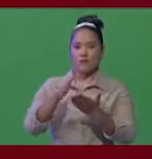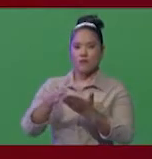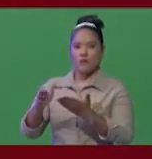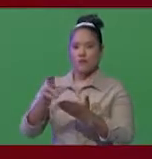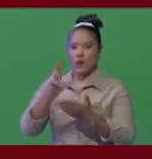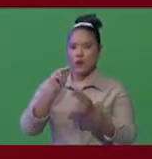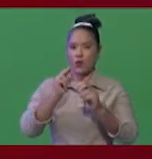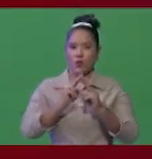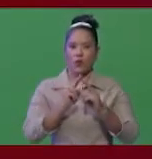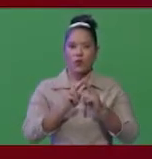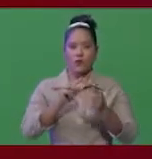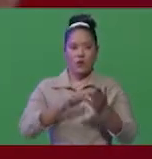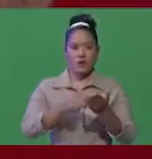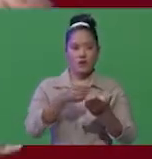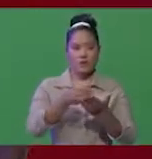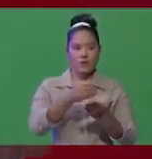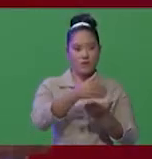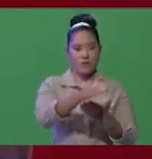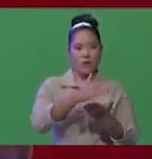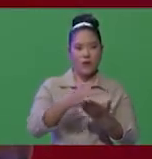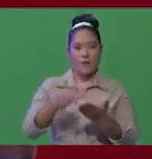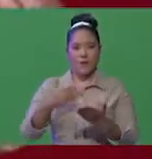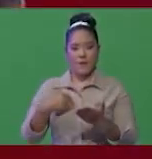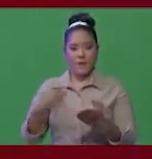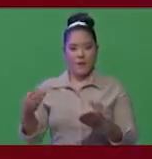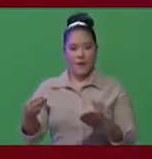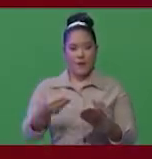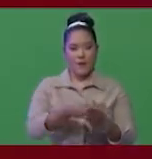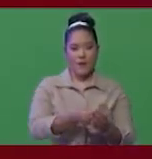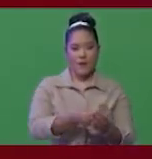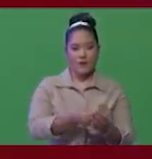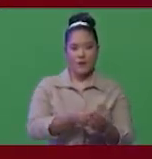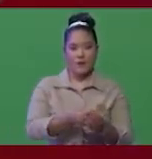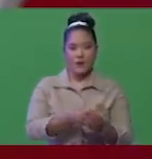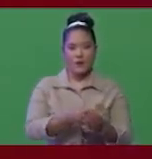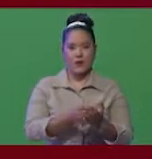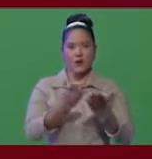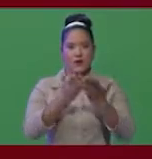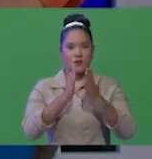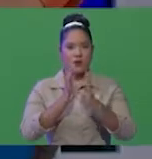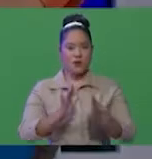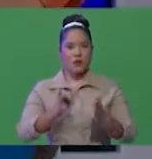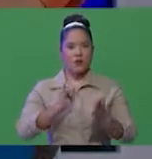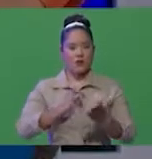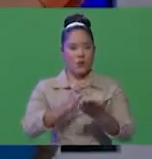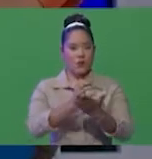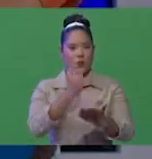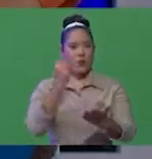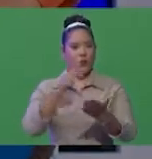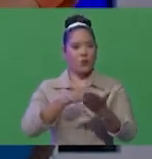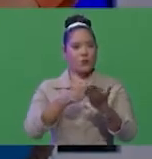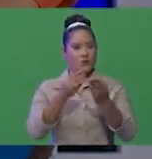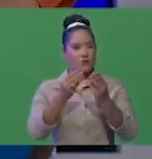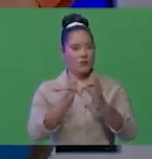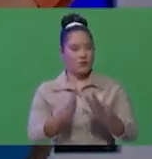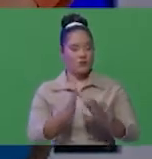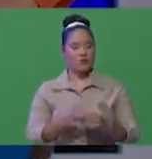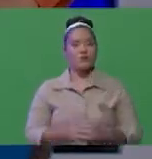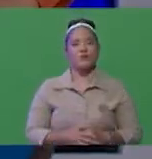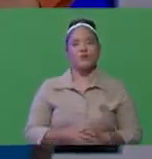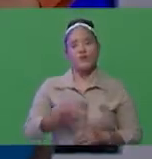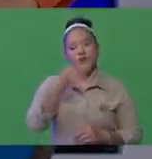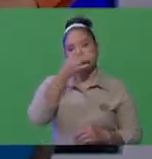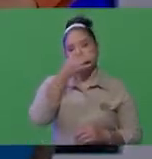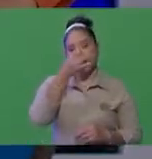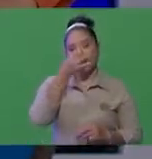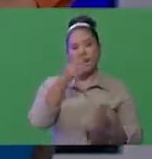no lo conoce. Esos dividendos es de mi aporte y de los servicios que yo cojo en esa cooperativa. Así es. Entonces, esa cooperativa